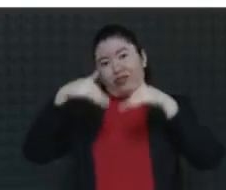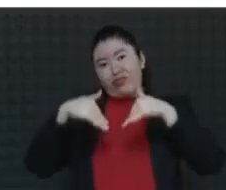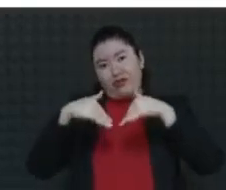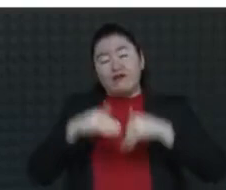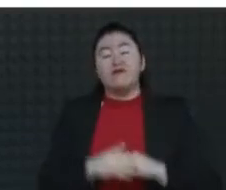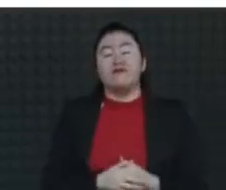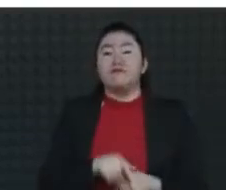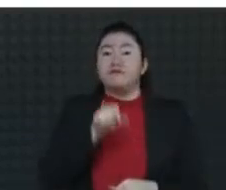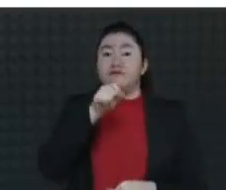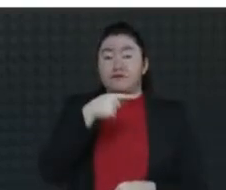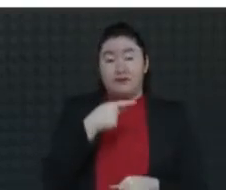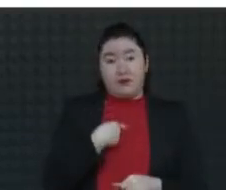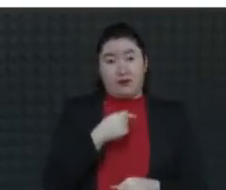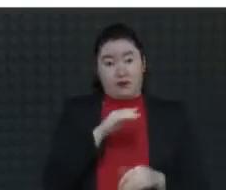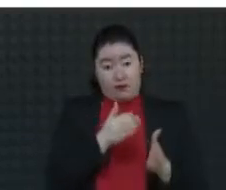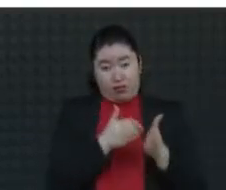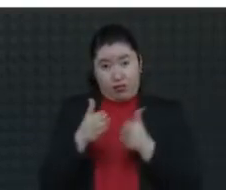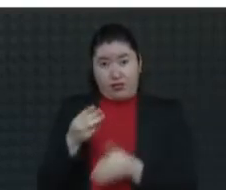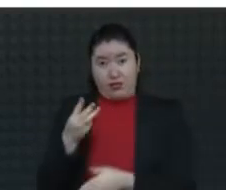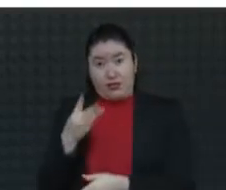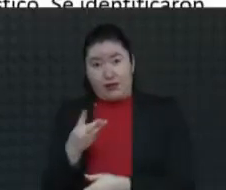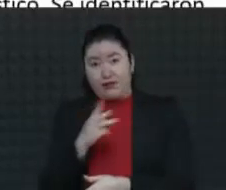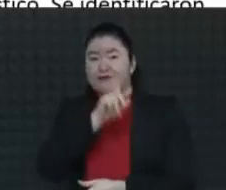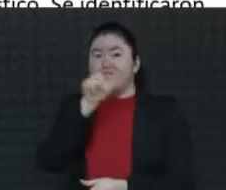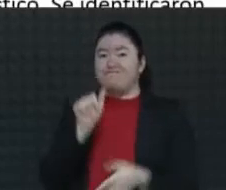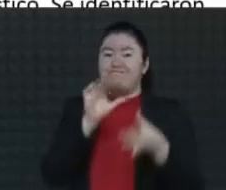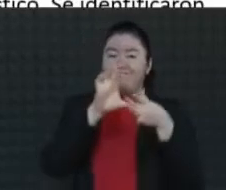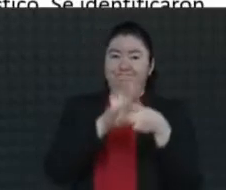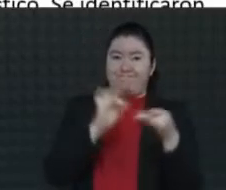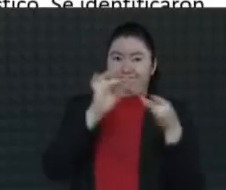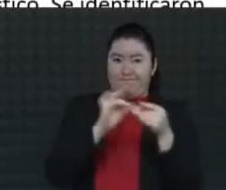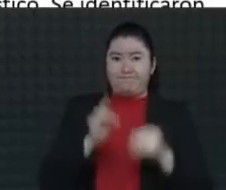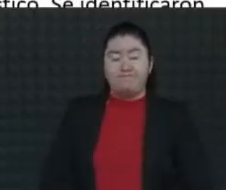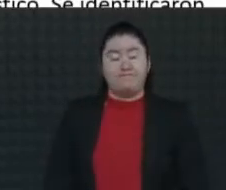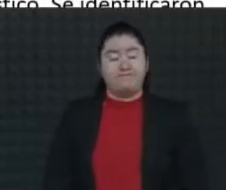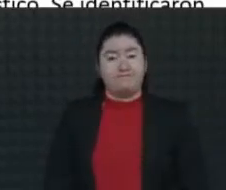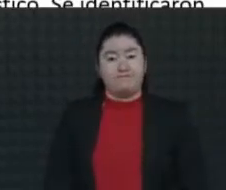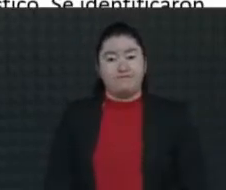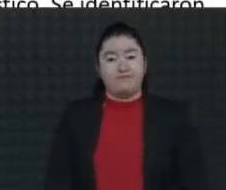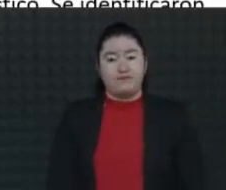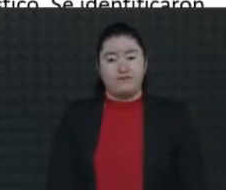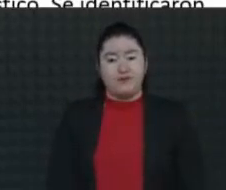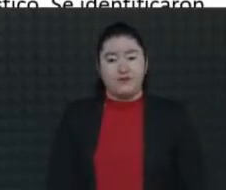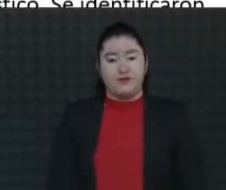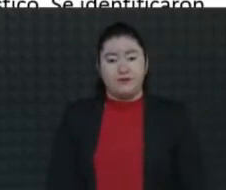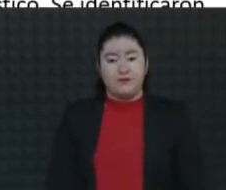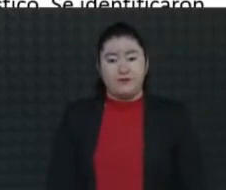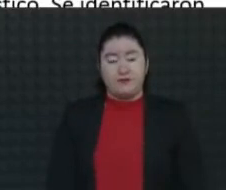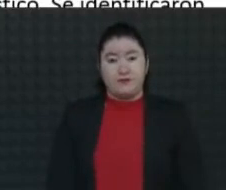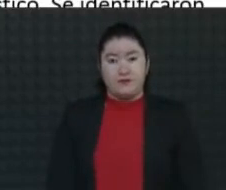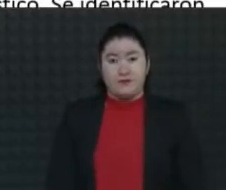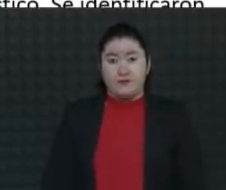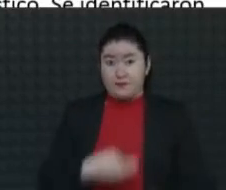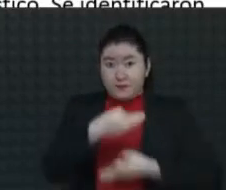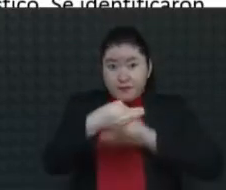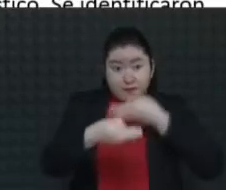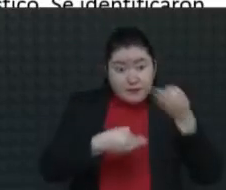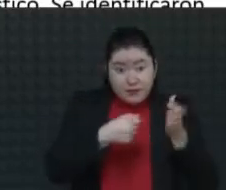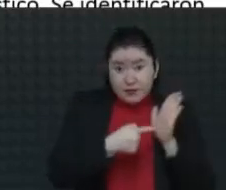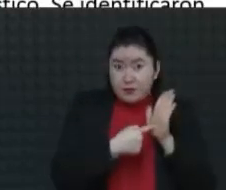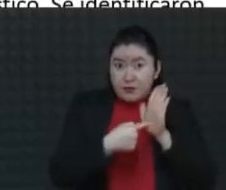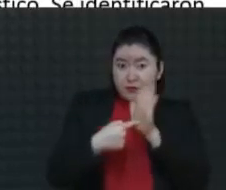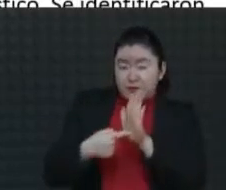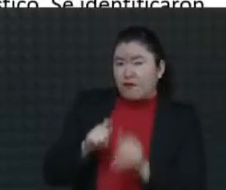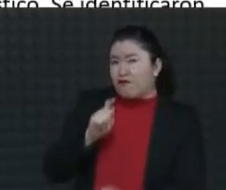fase 3 se emitirán en un reporte independiente. Los hallazgos y conclusiones presentados en este reporte